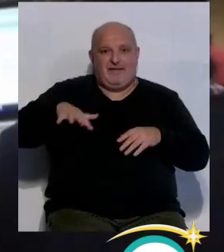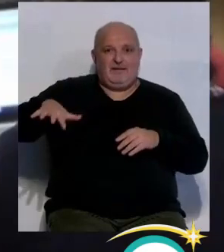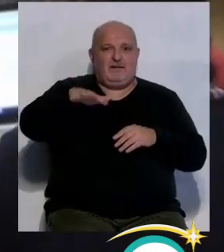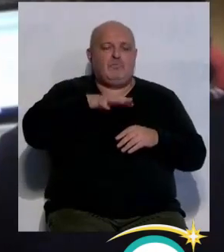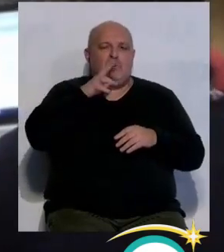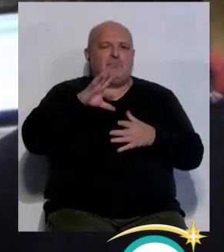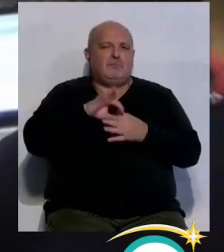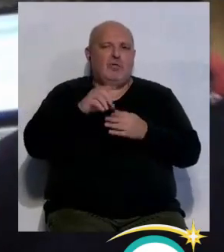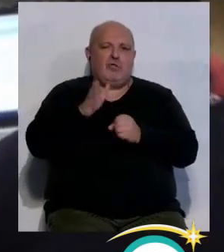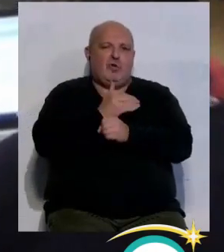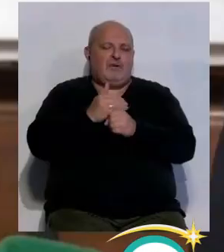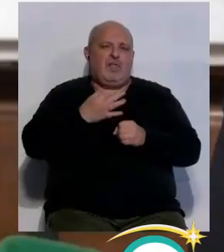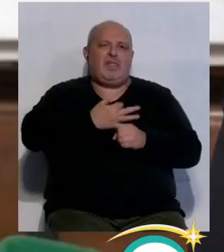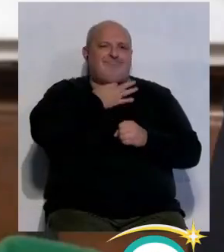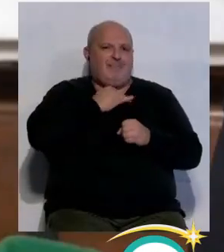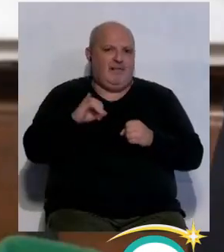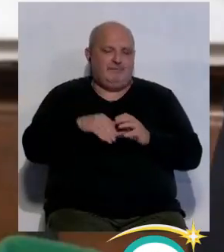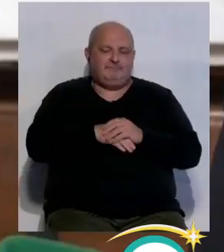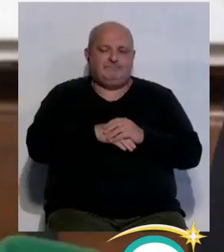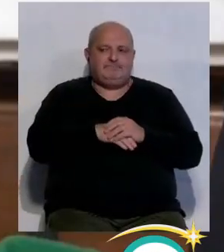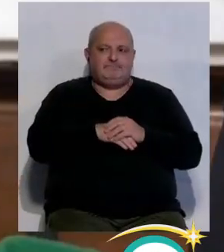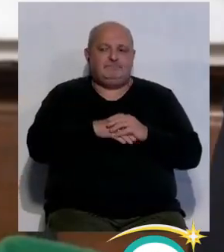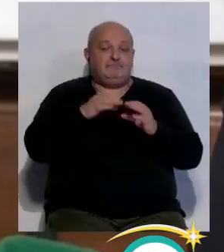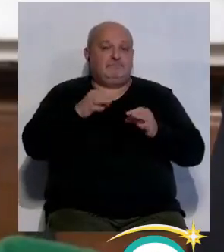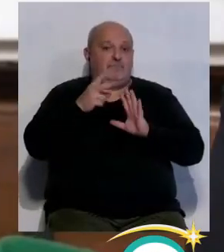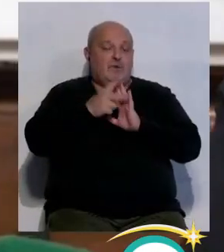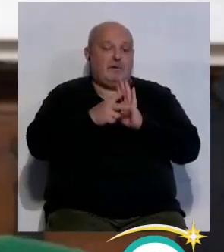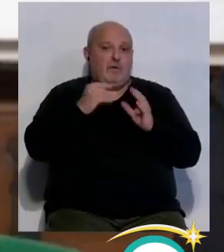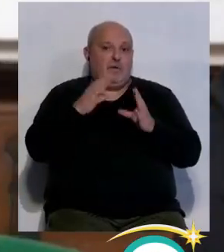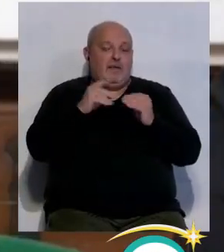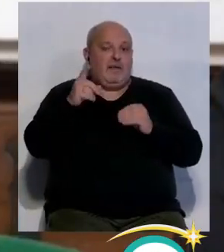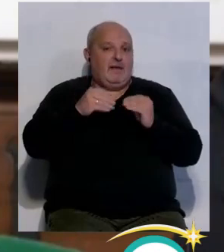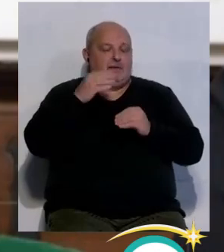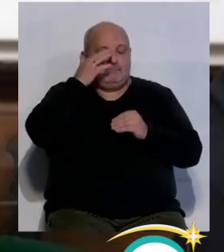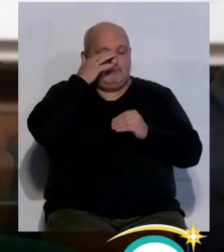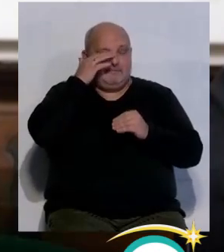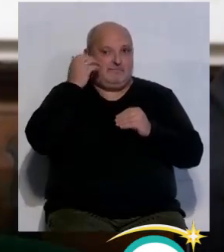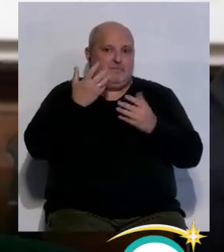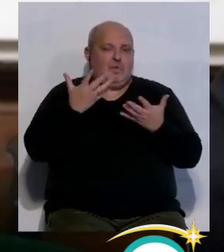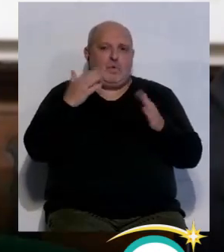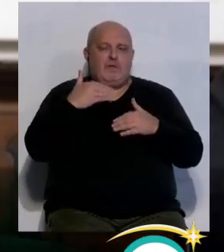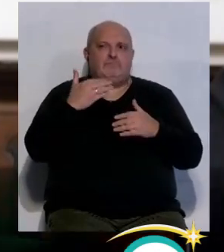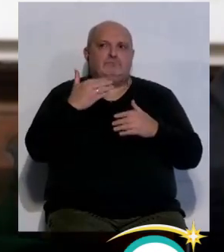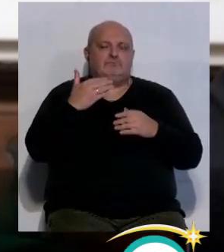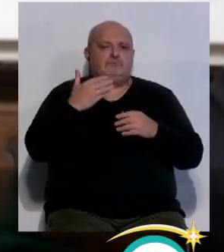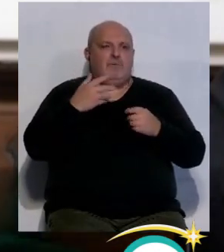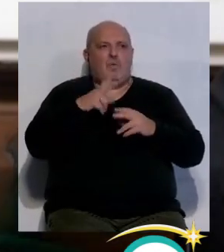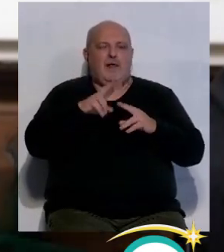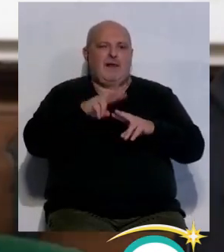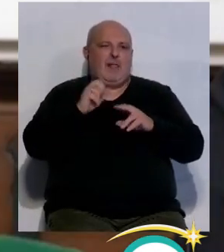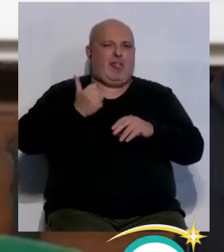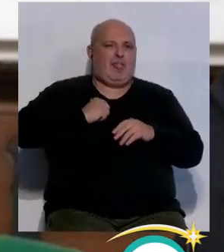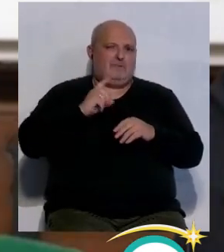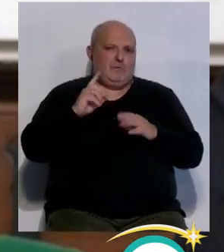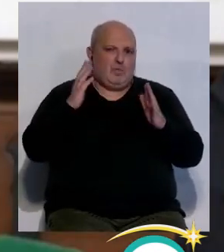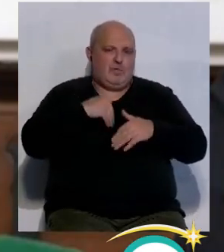por considerarse una zona saturada. Siempre lo que ha buscado esta norma por parte de la Junta de Andalucía es que no haya mercado negro en esta